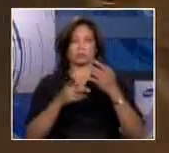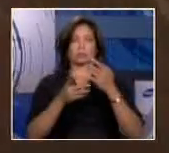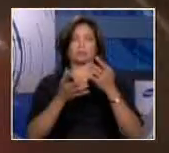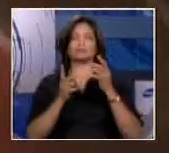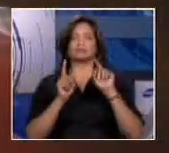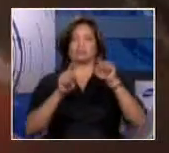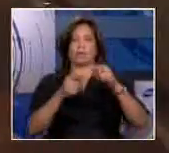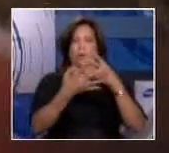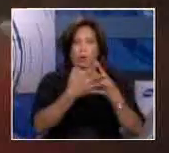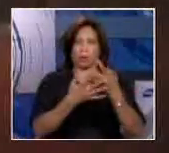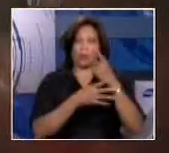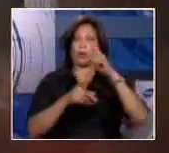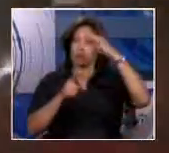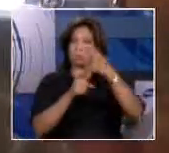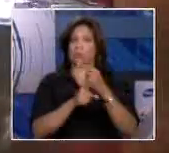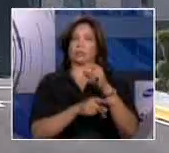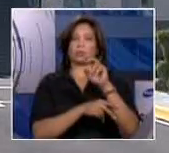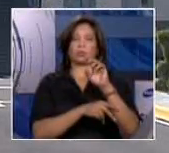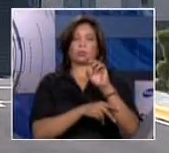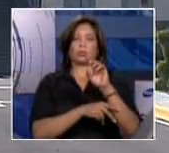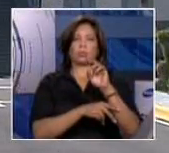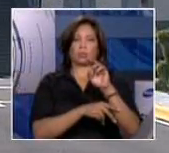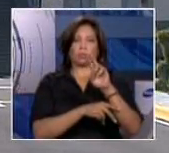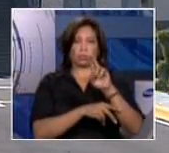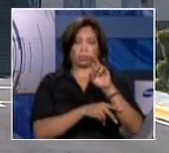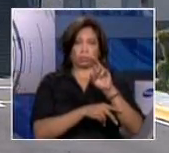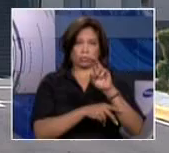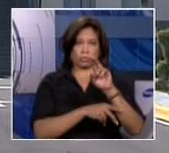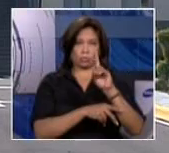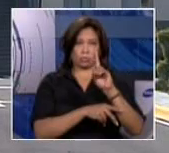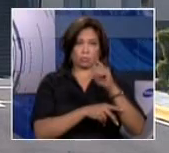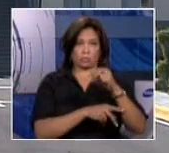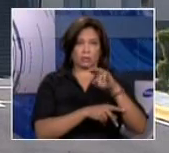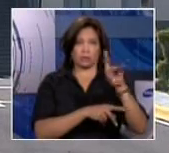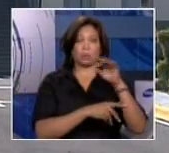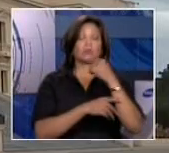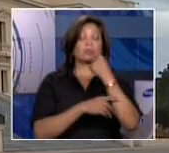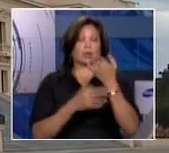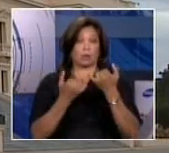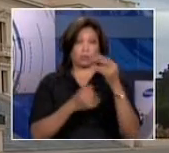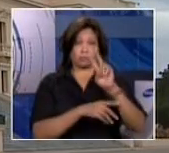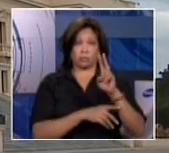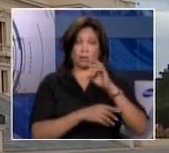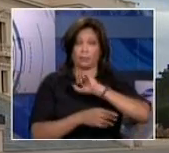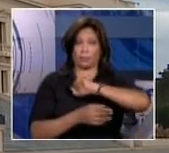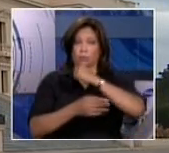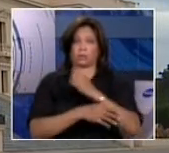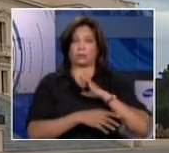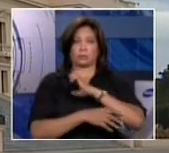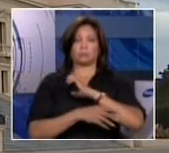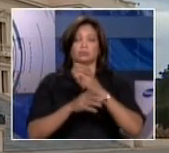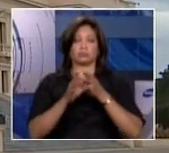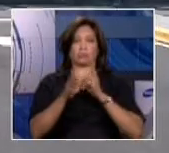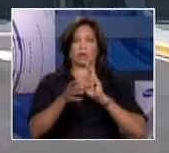a la cárcel a los hermanos Buitrago. En tanto, el Consejo Superior Policial recomendó este viernes al Poder Ejecutivo el